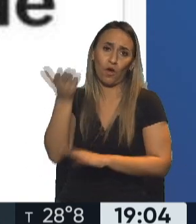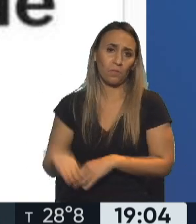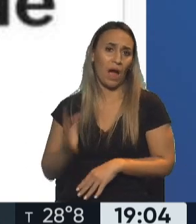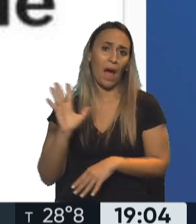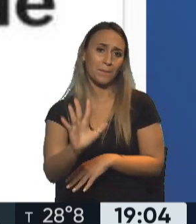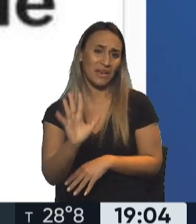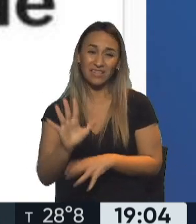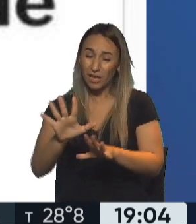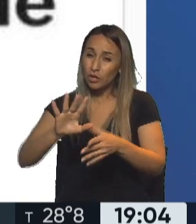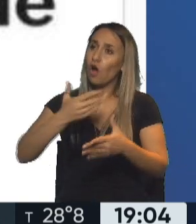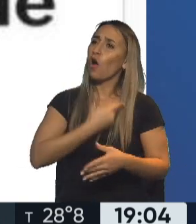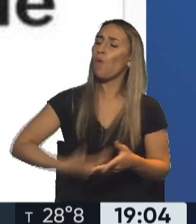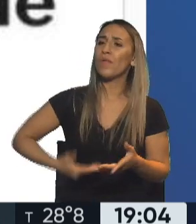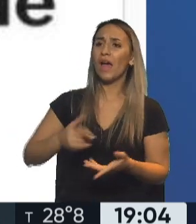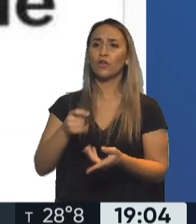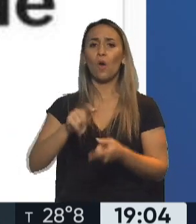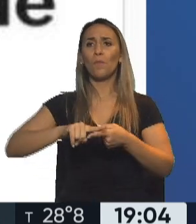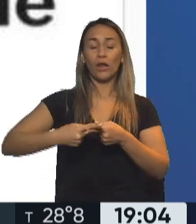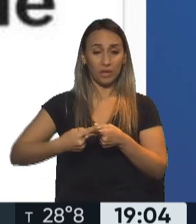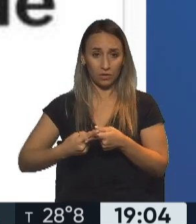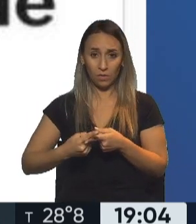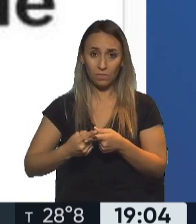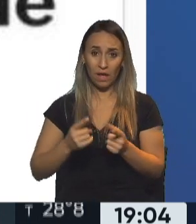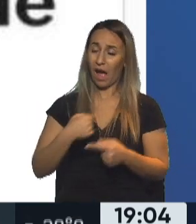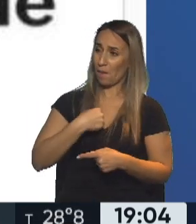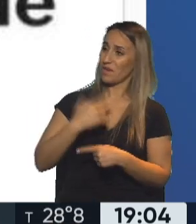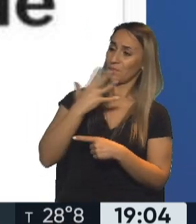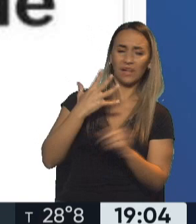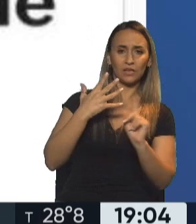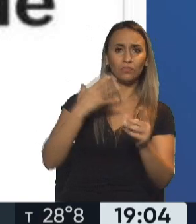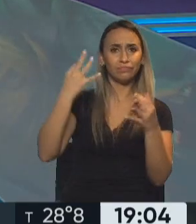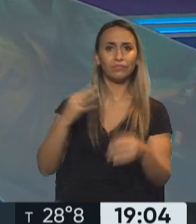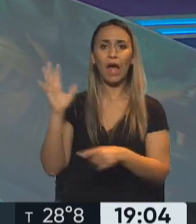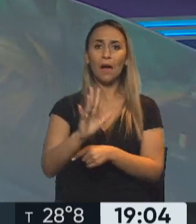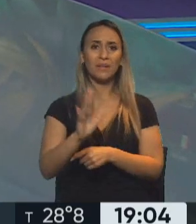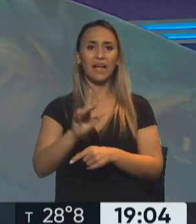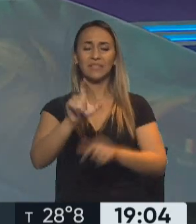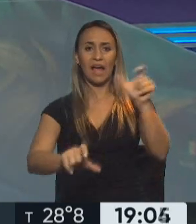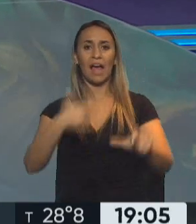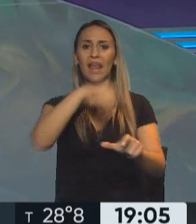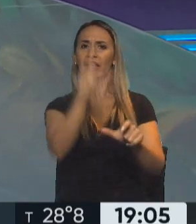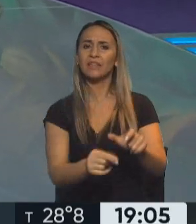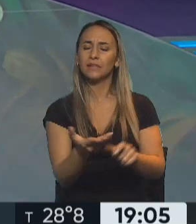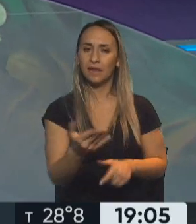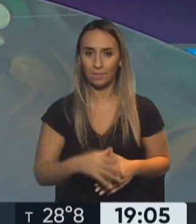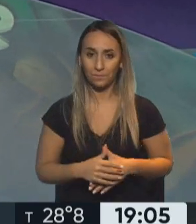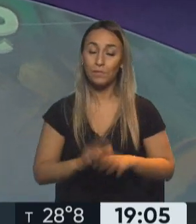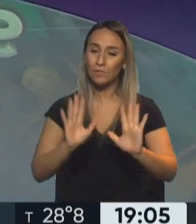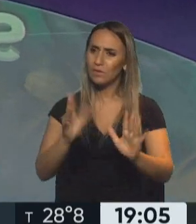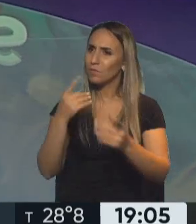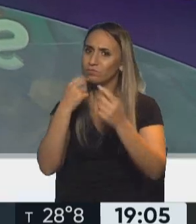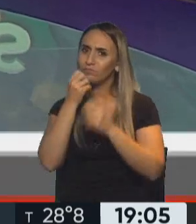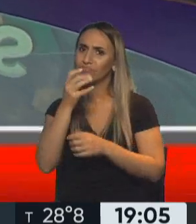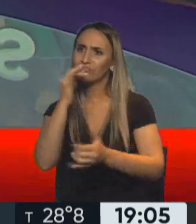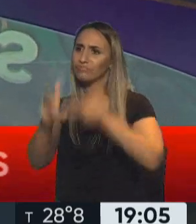ni una política, sino directamente al pueblo argentino. ¿Sabés que después de estas declaraciones de Gridman estuve consultando con algunos empresarios a